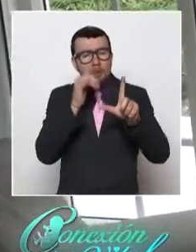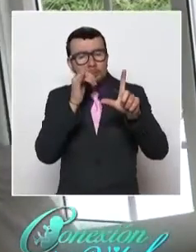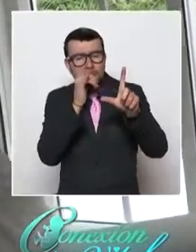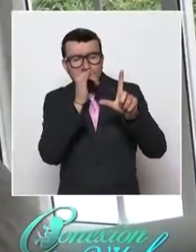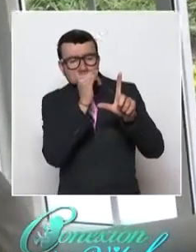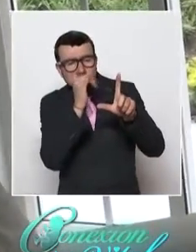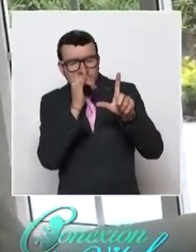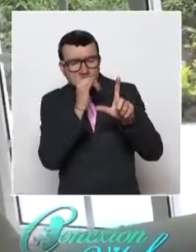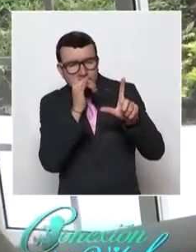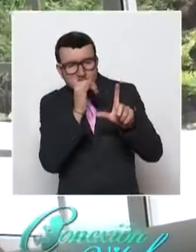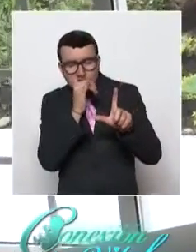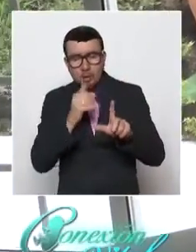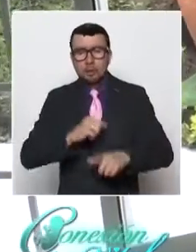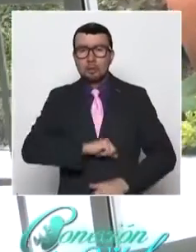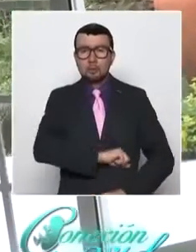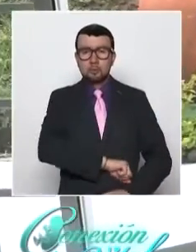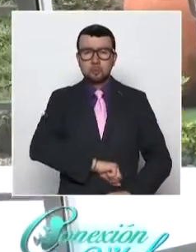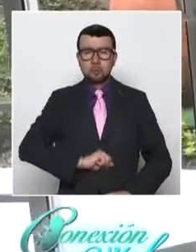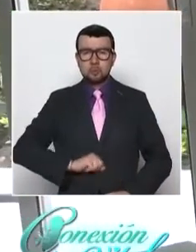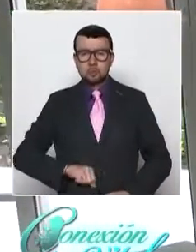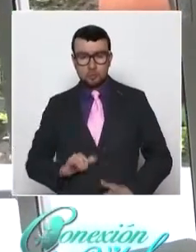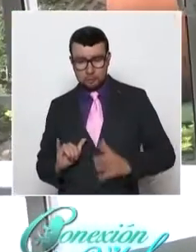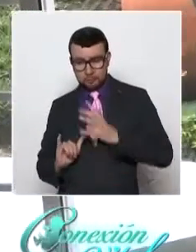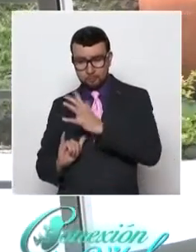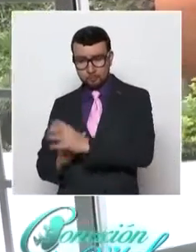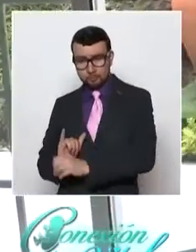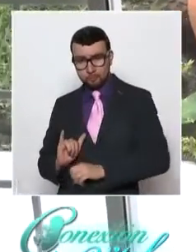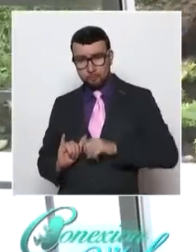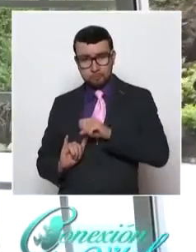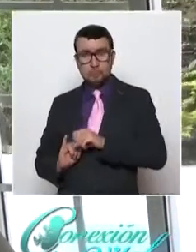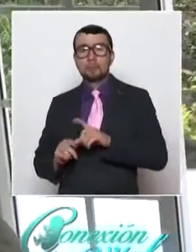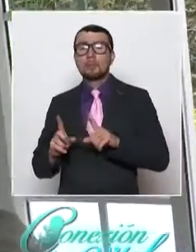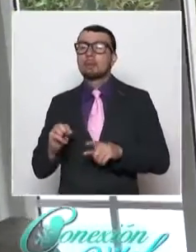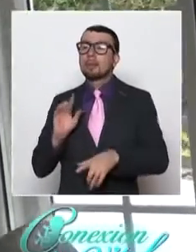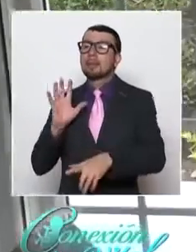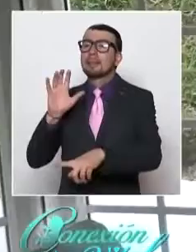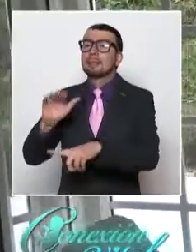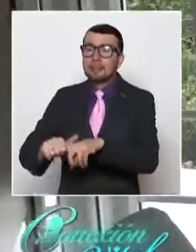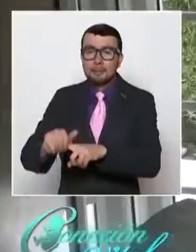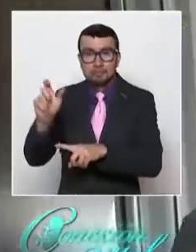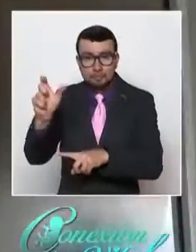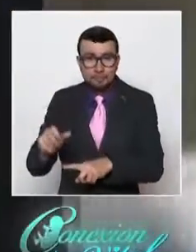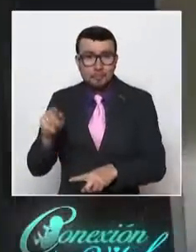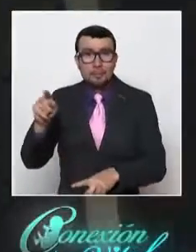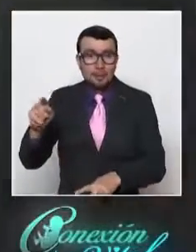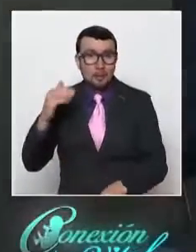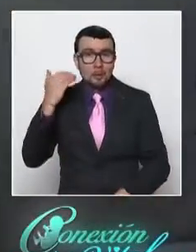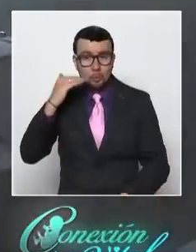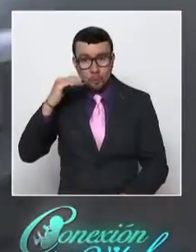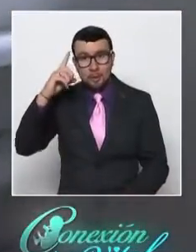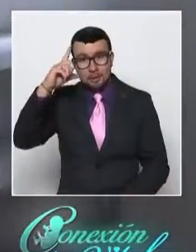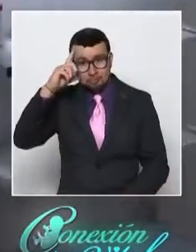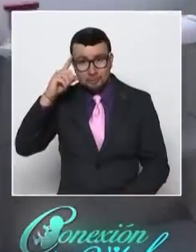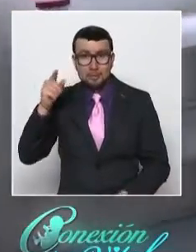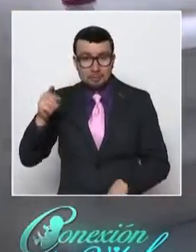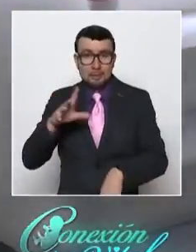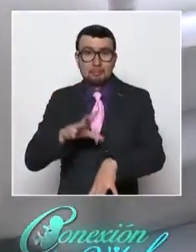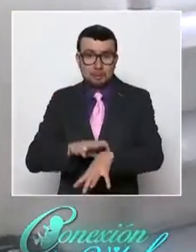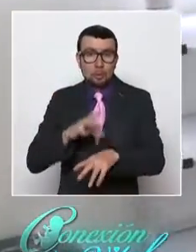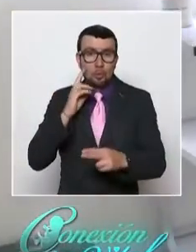ecografía transvaginal y cita con la ginecóloga oncóloga. También se le hace a los pacientes